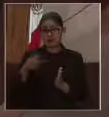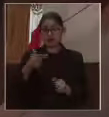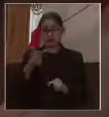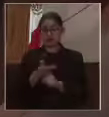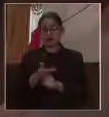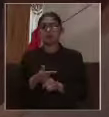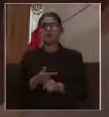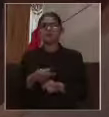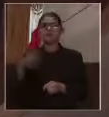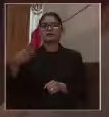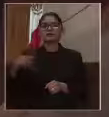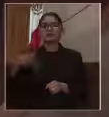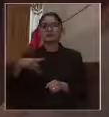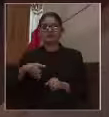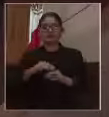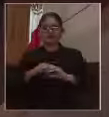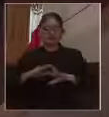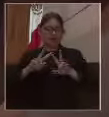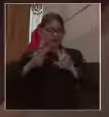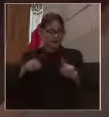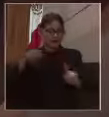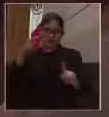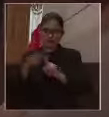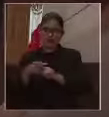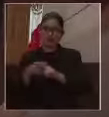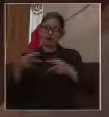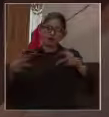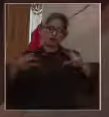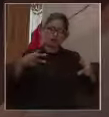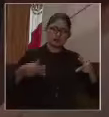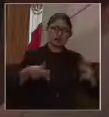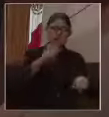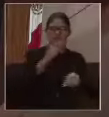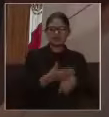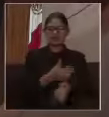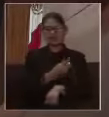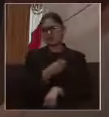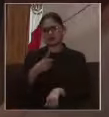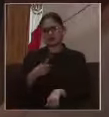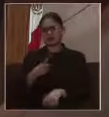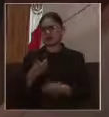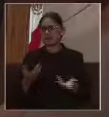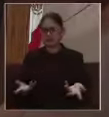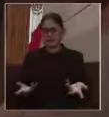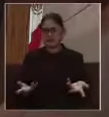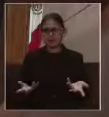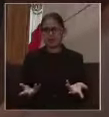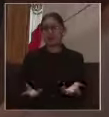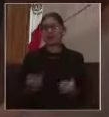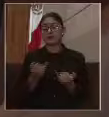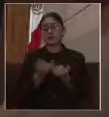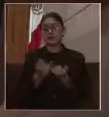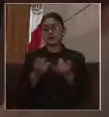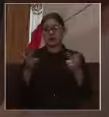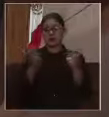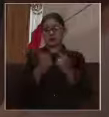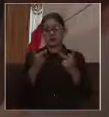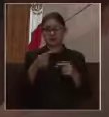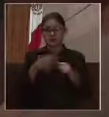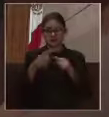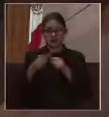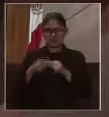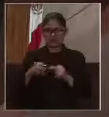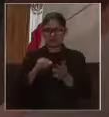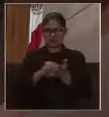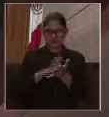cobertura informativa no es susceptible en modo alguno de ser sancionada y restringida, y por lo mismo, en principio, estas notas, si